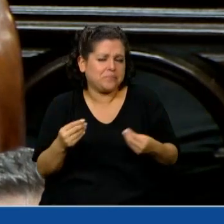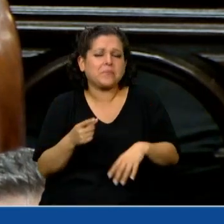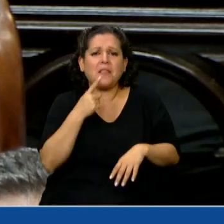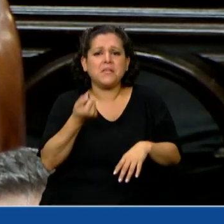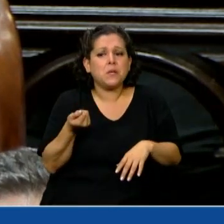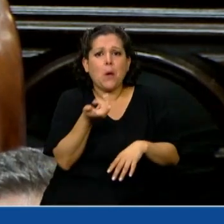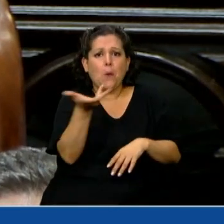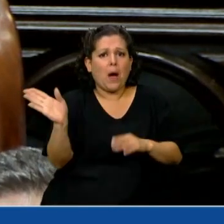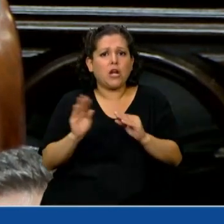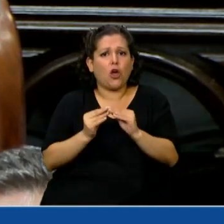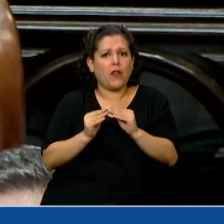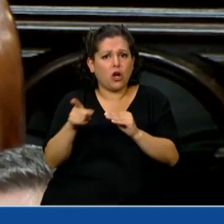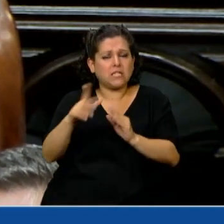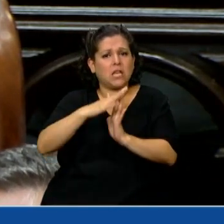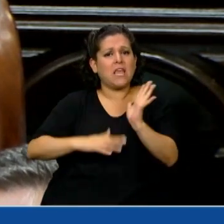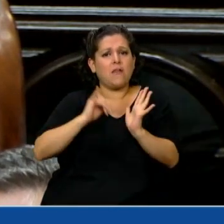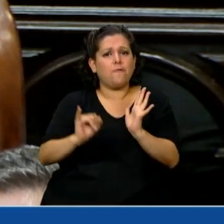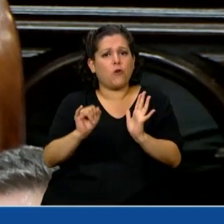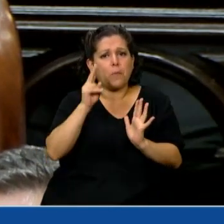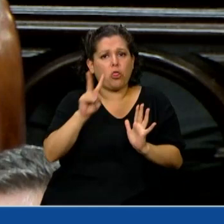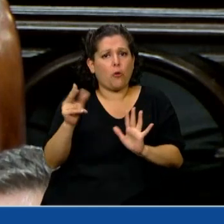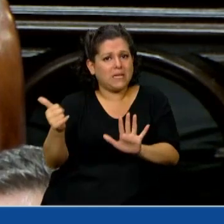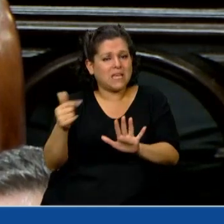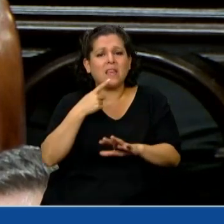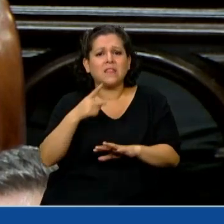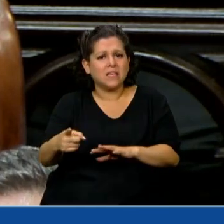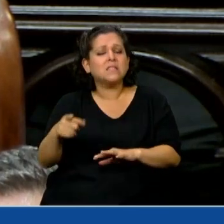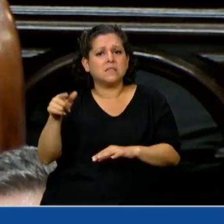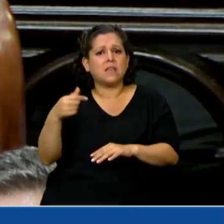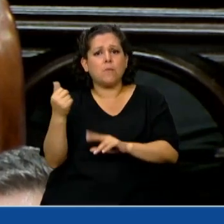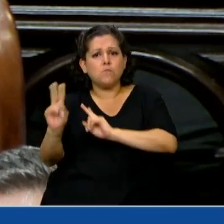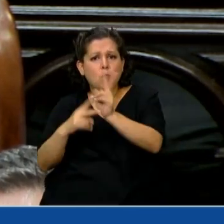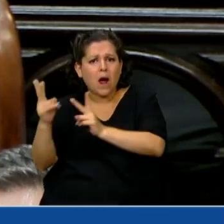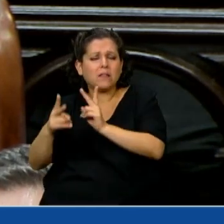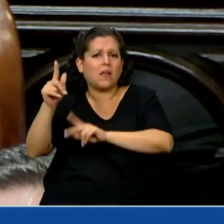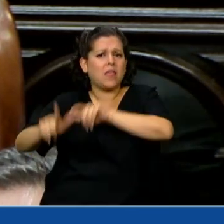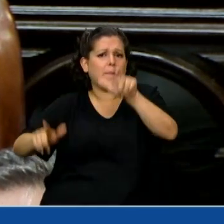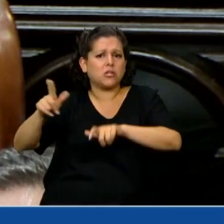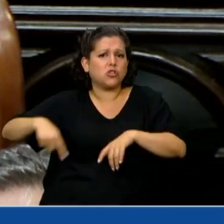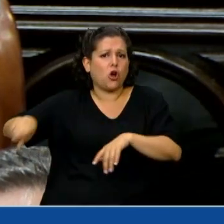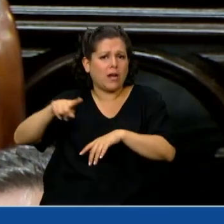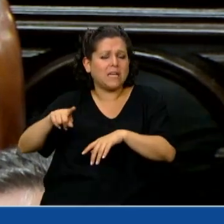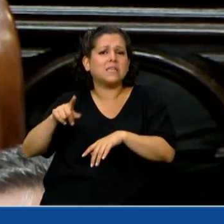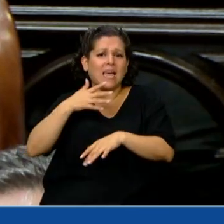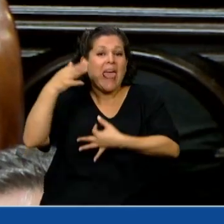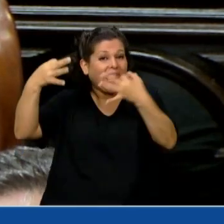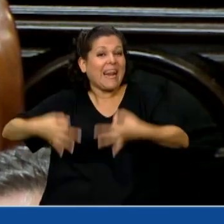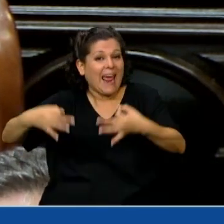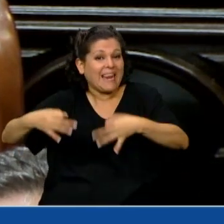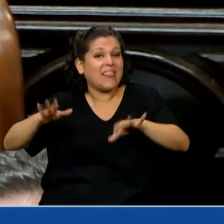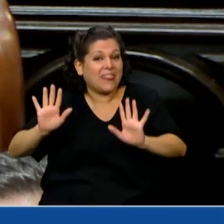presentados varios de los casos que en el informe 2006 adjudica el Estado argentino las muertes de determinadas personas que en